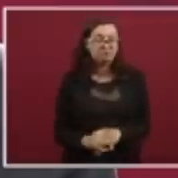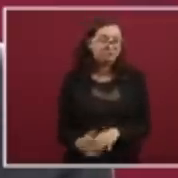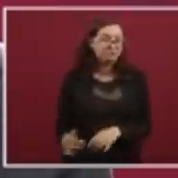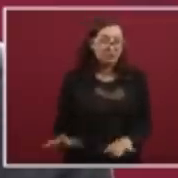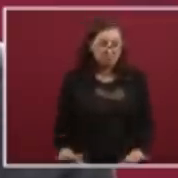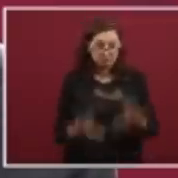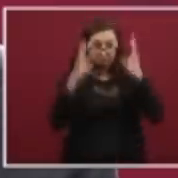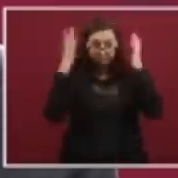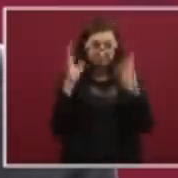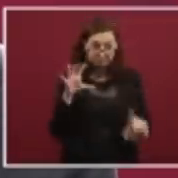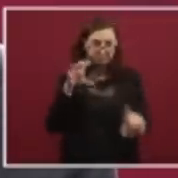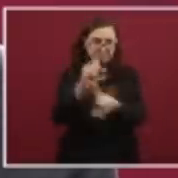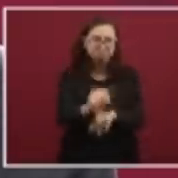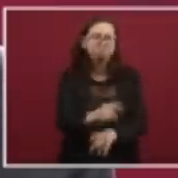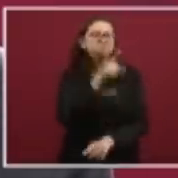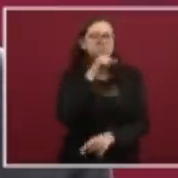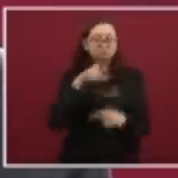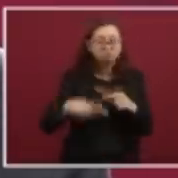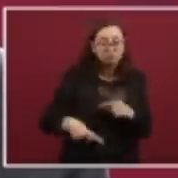Ayer